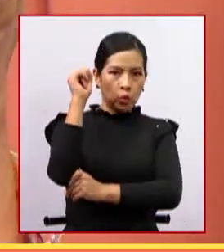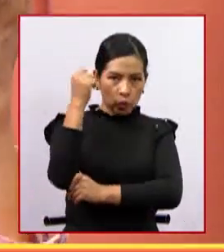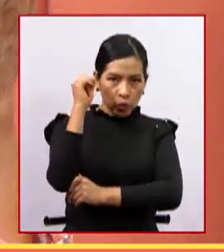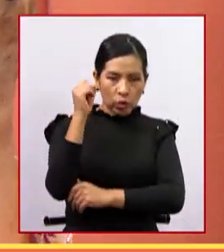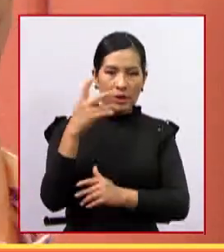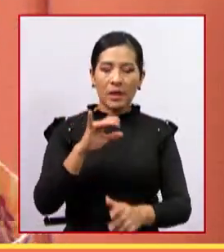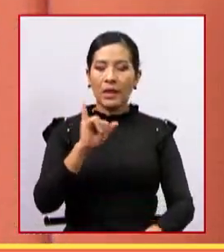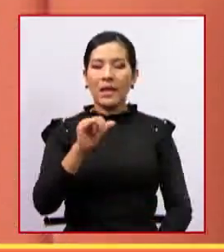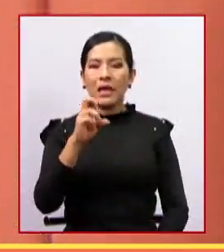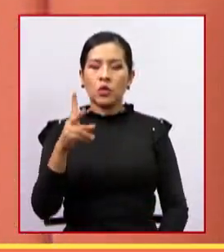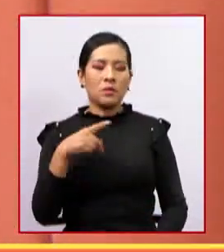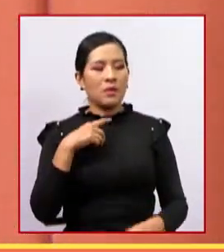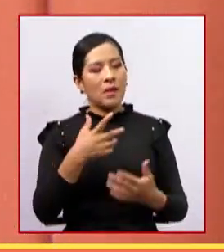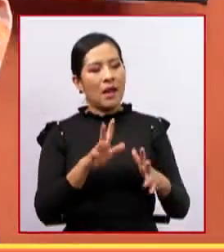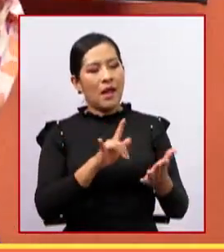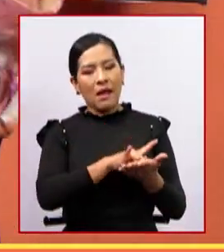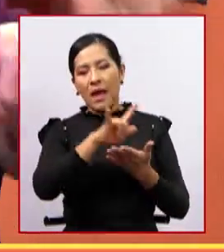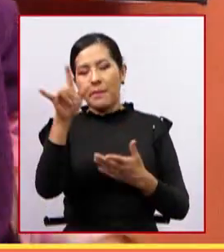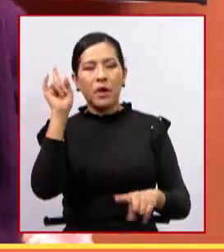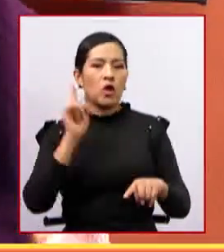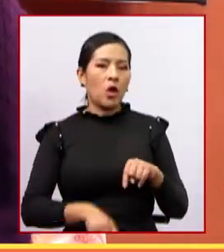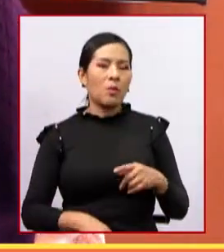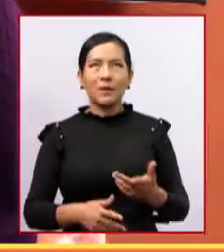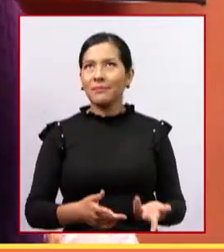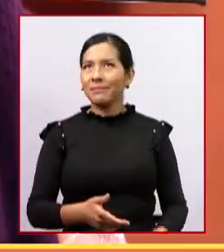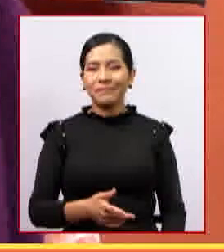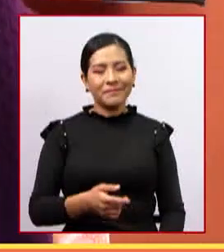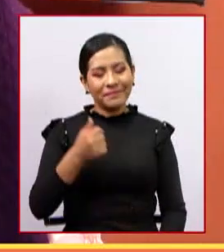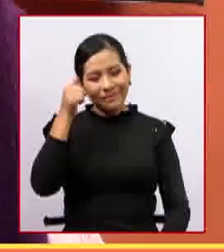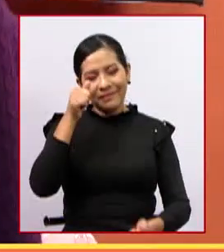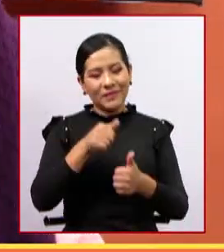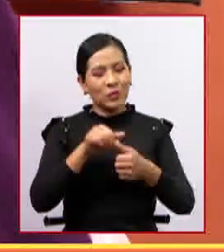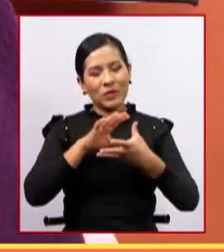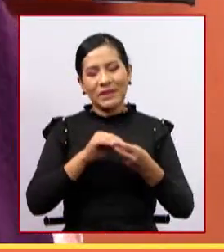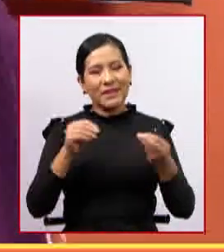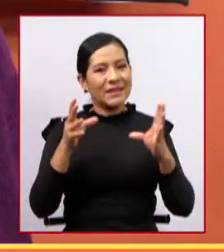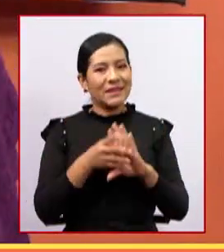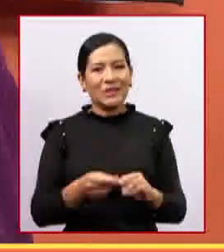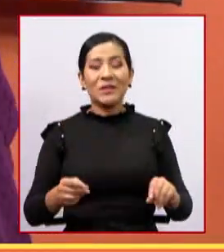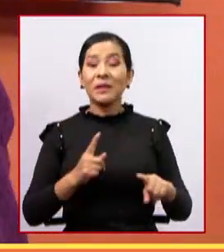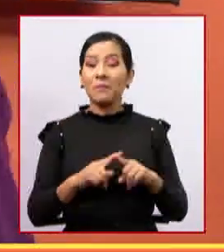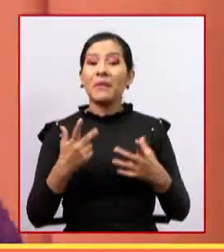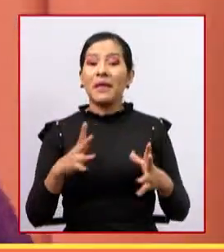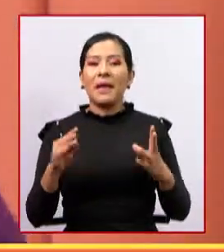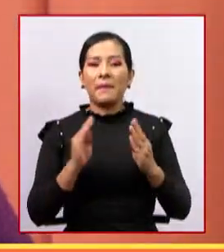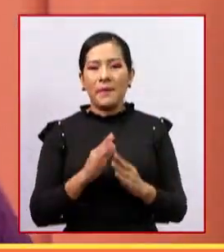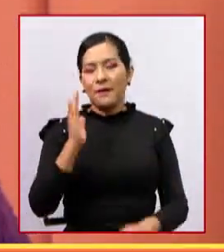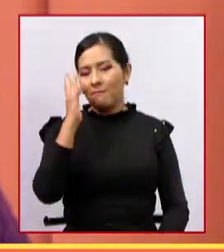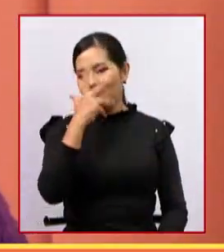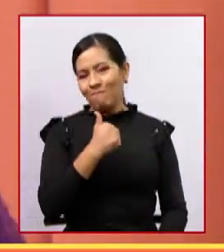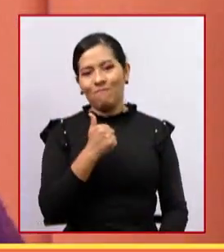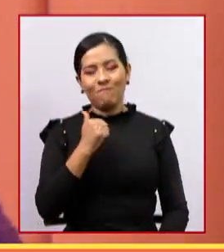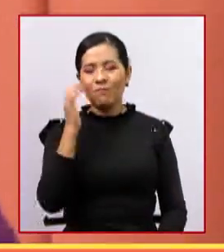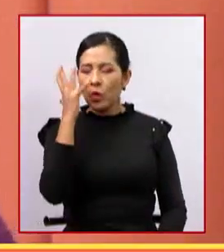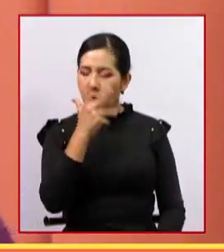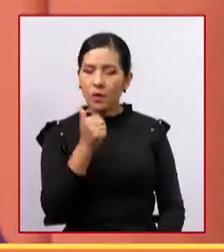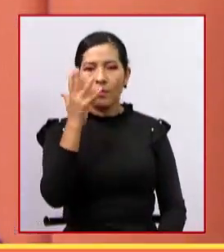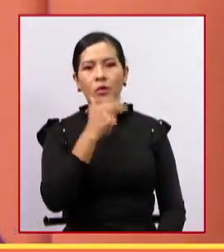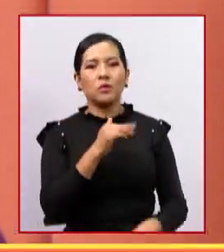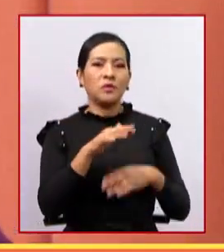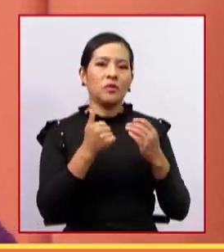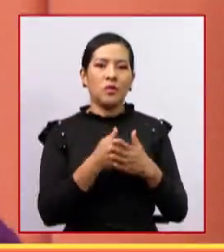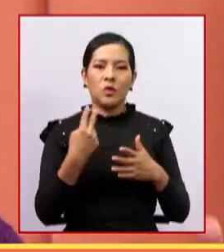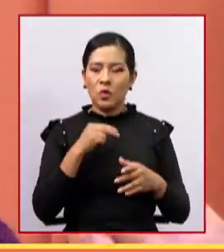Jechu ha perdido el avión, así todo, una anécdota ese viaje. Pero era pues así súper, súper lindo tenerlos.